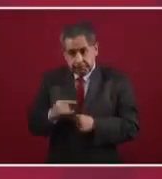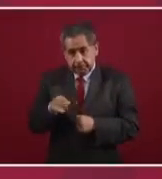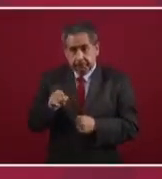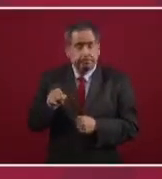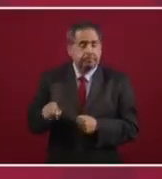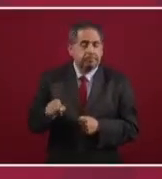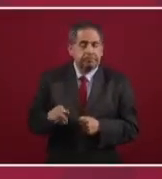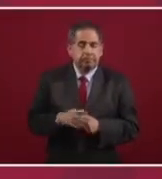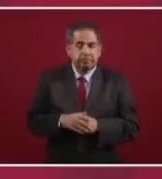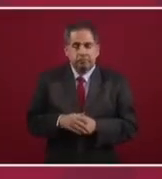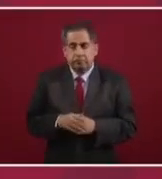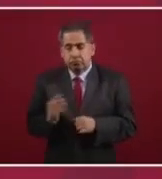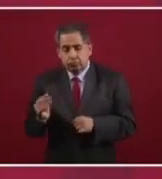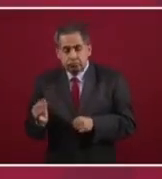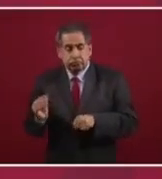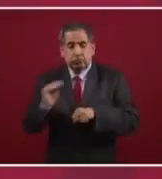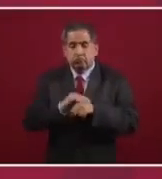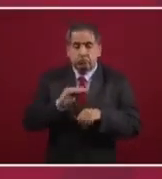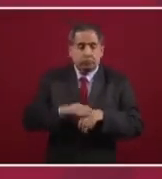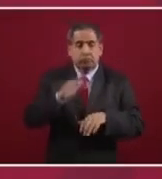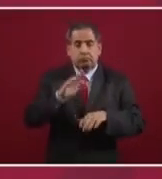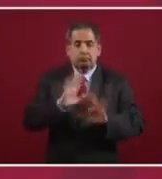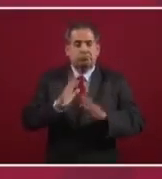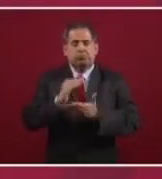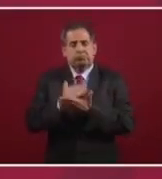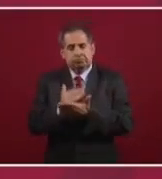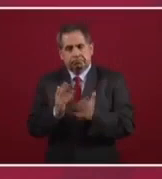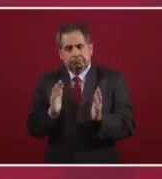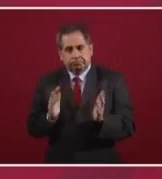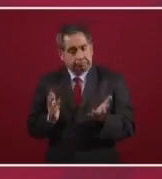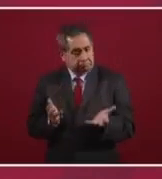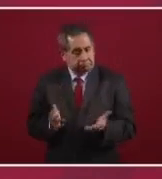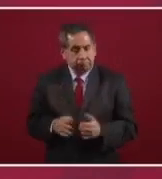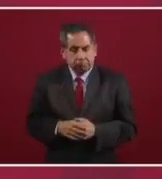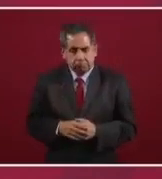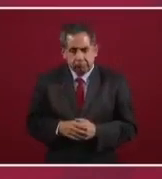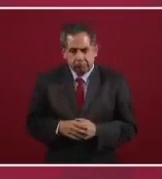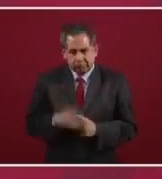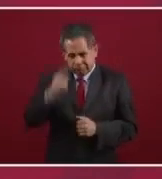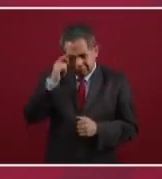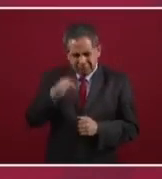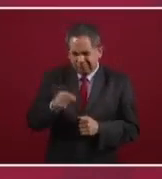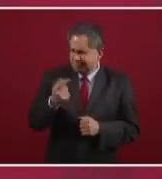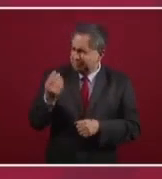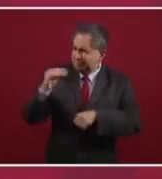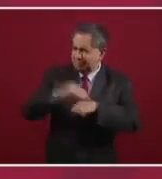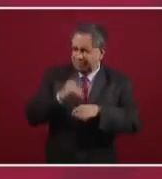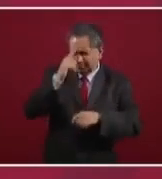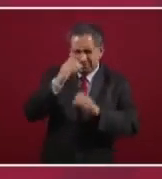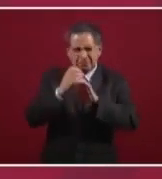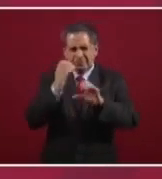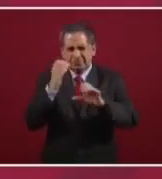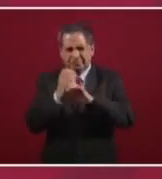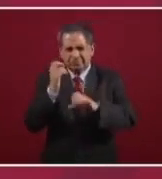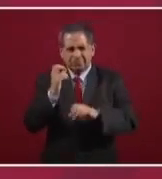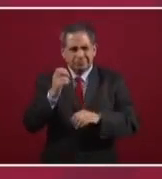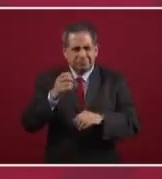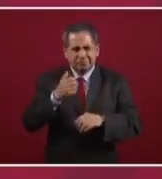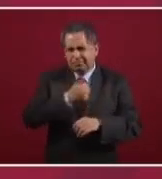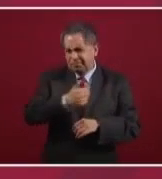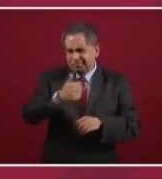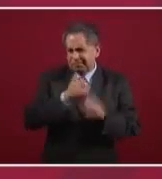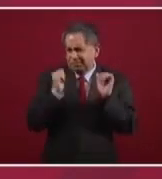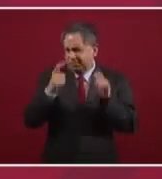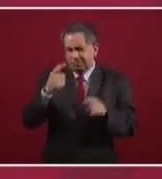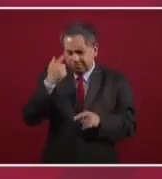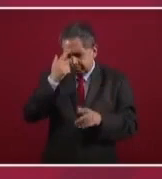es un aumento también, creo que en el transporte público o